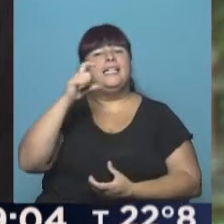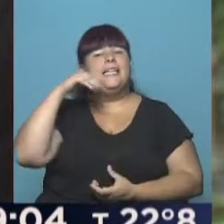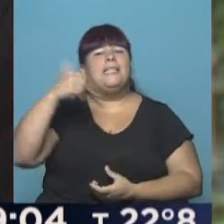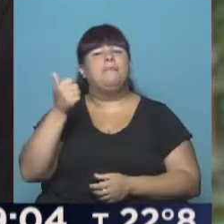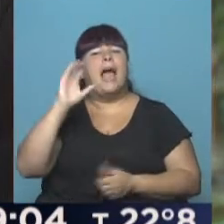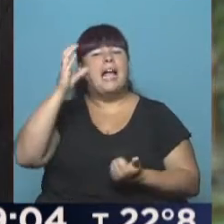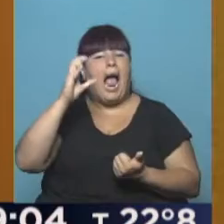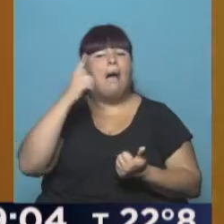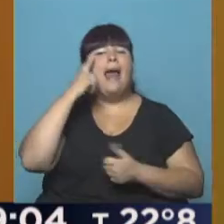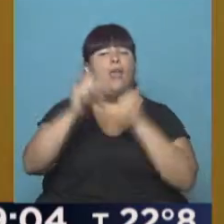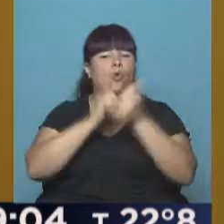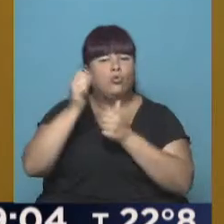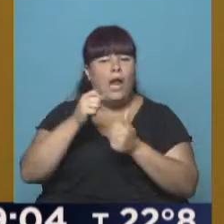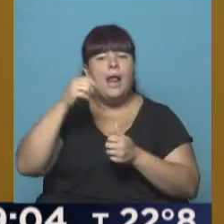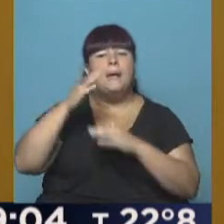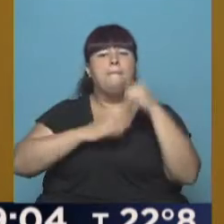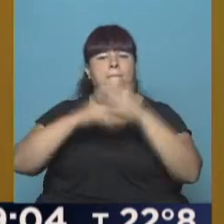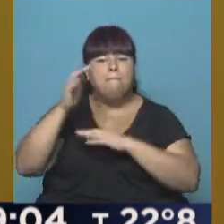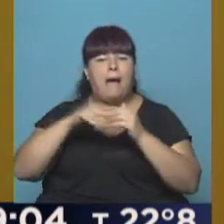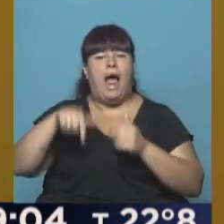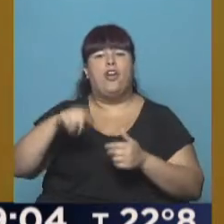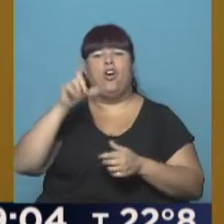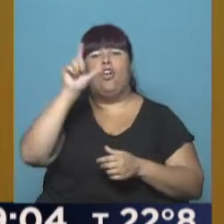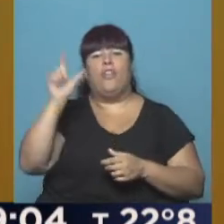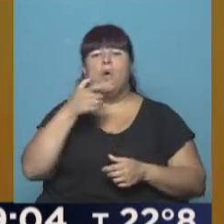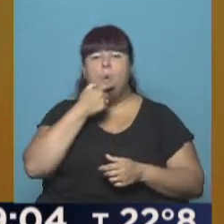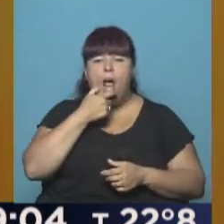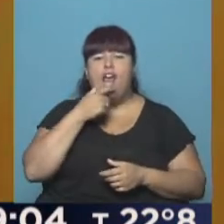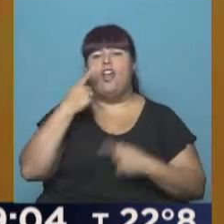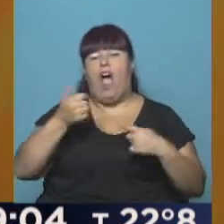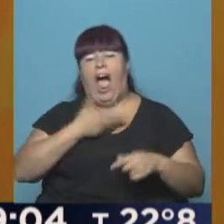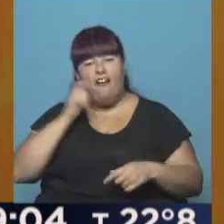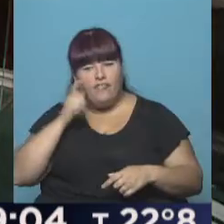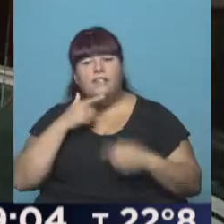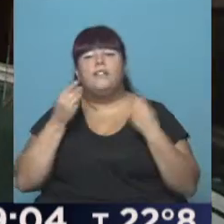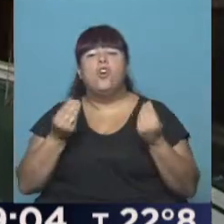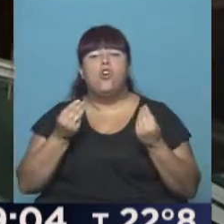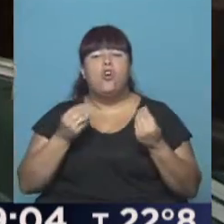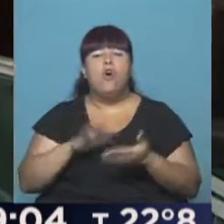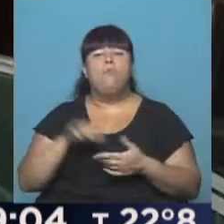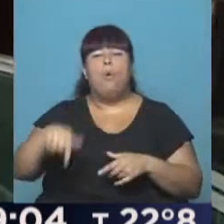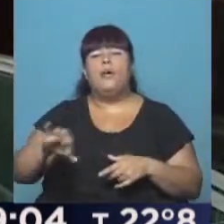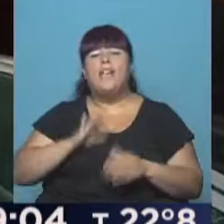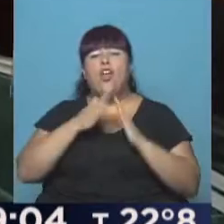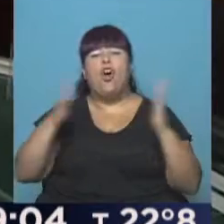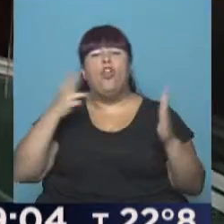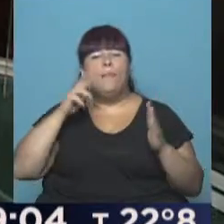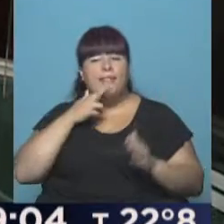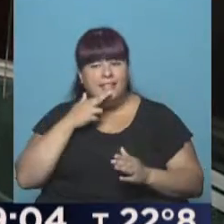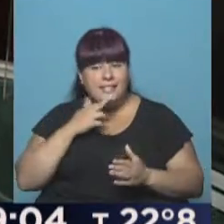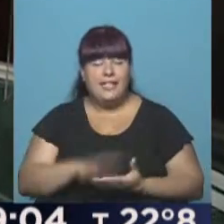quiere decir cámara de nada ya la ciudad de las manufacturas del cuero y afines bueno y como ven este año 2017